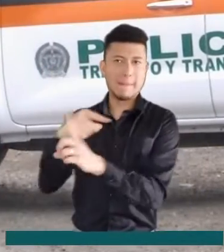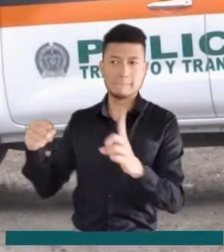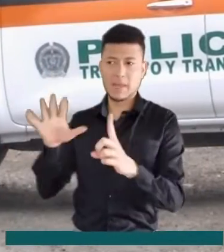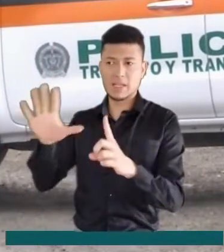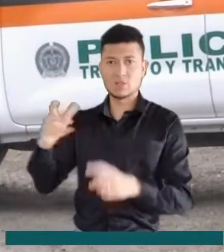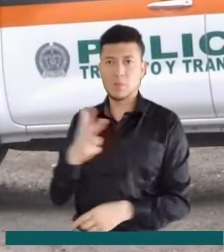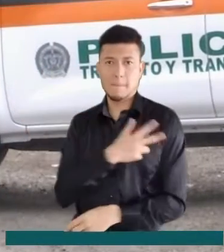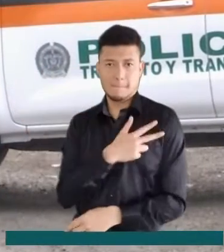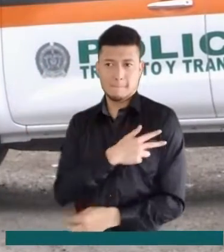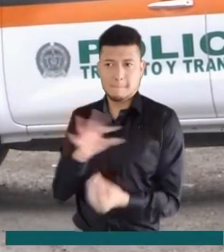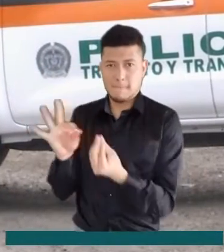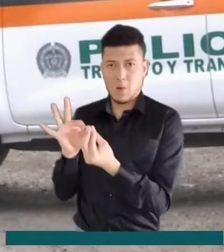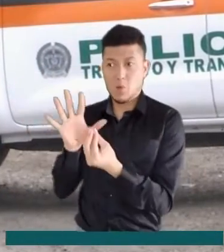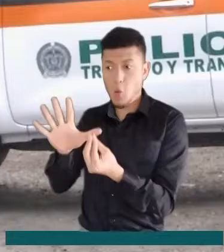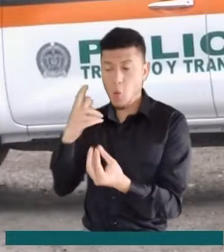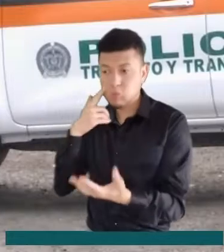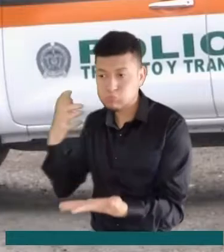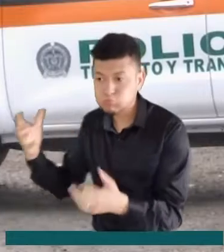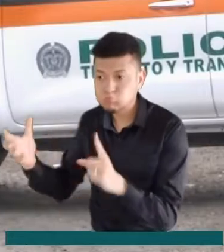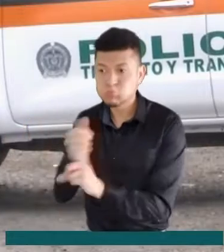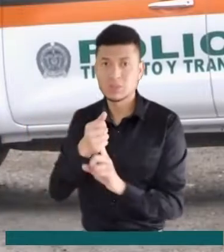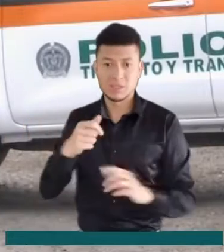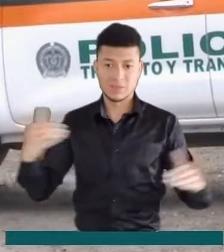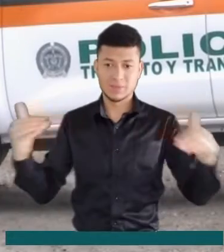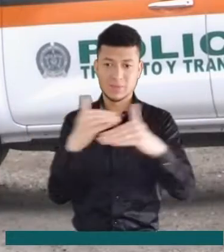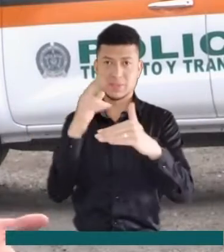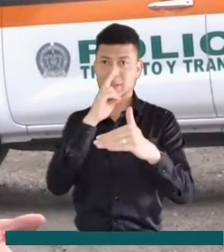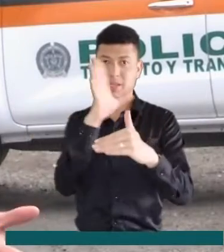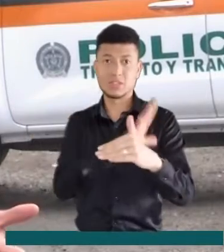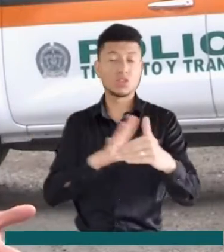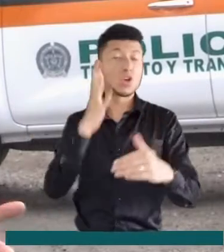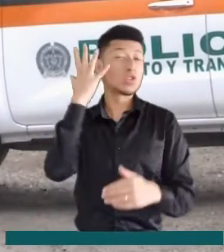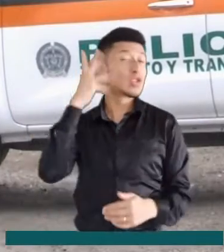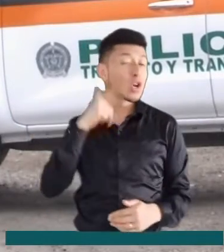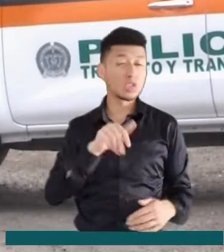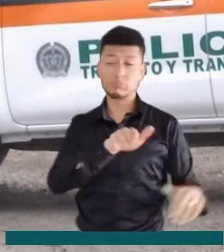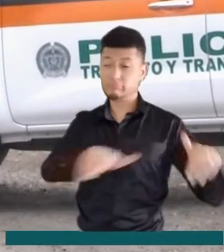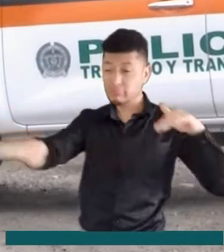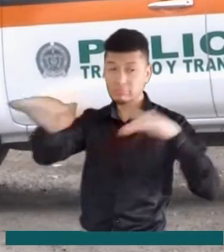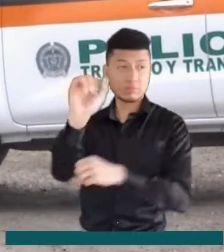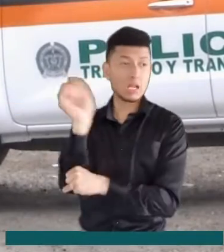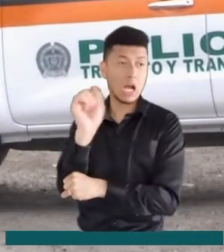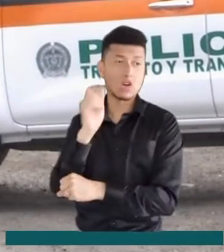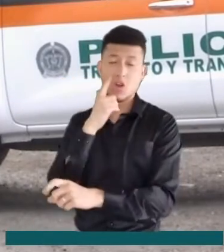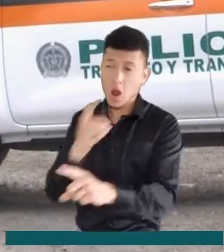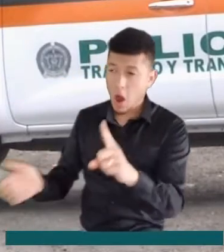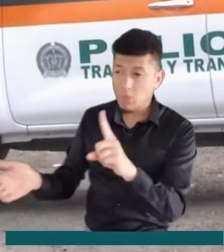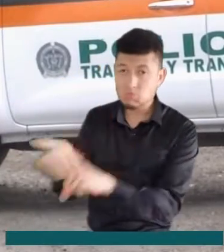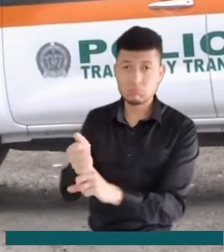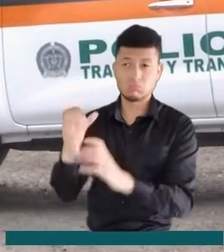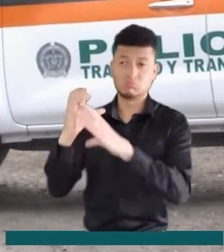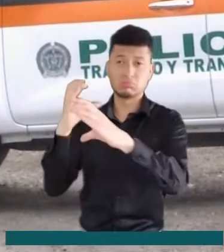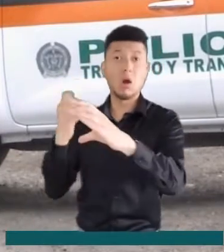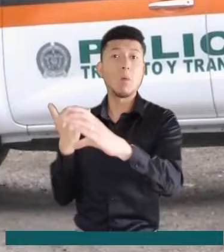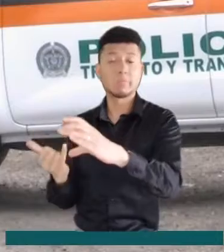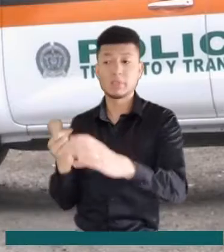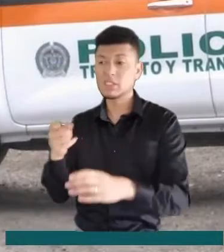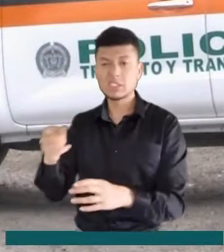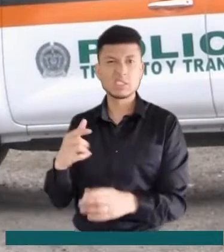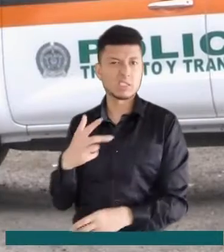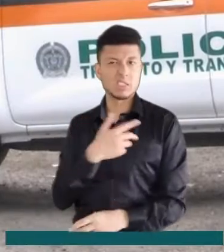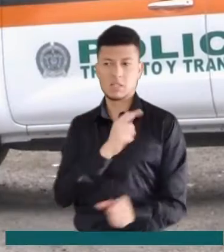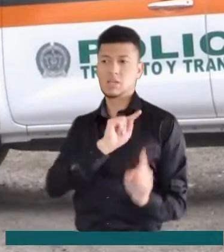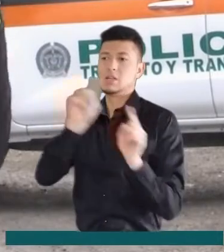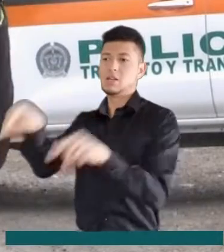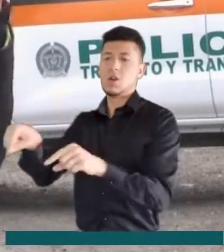tonelada y media de marihuana sobre esta vía nacional por la que se movilizan diariamente miles de vehículos. Este cannabis